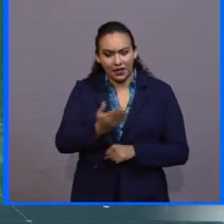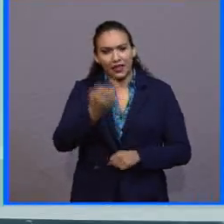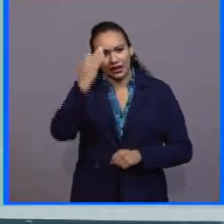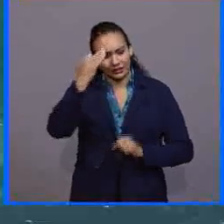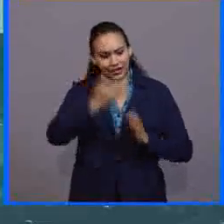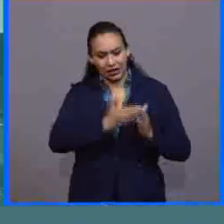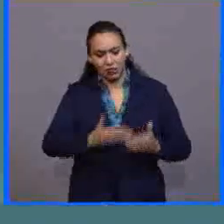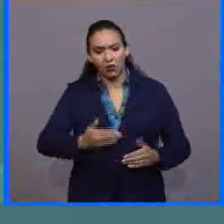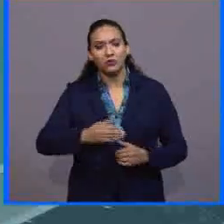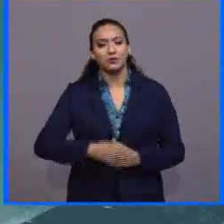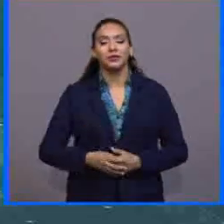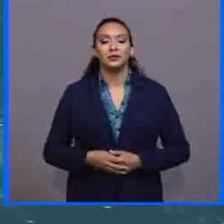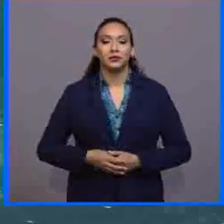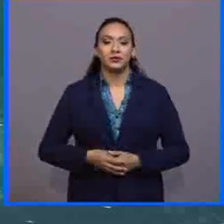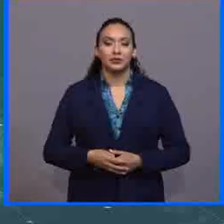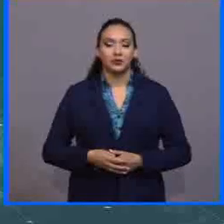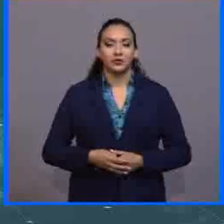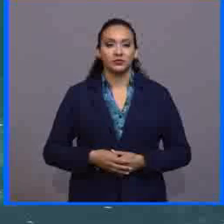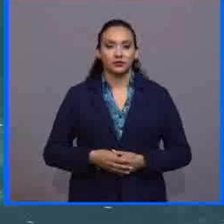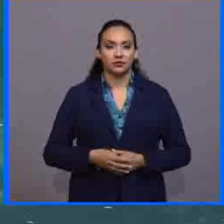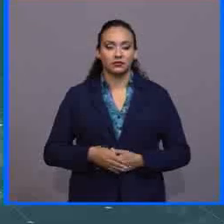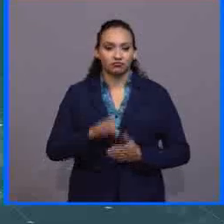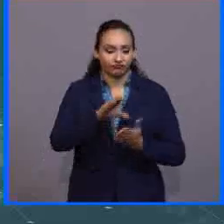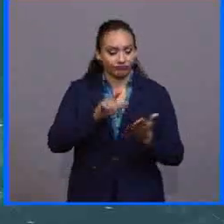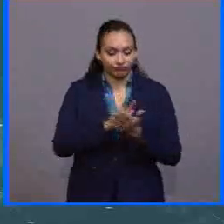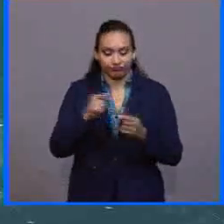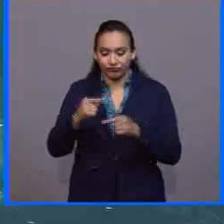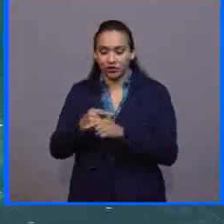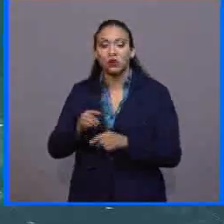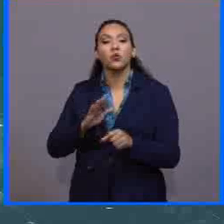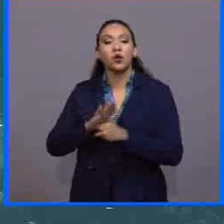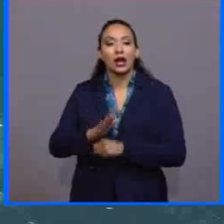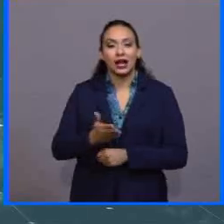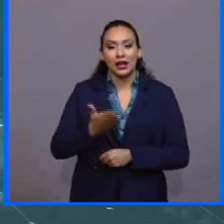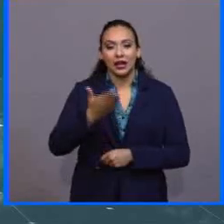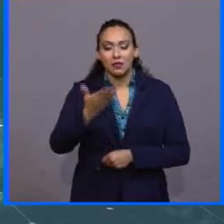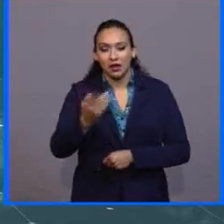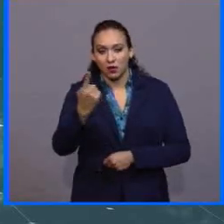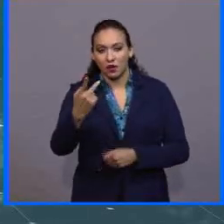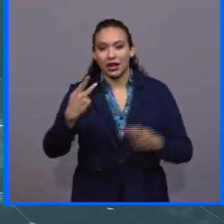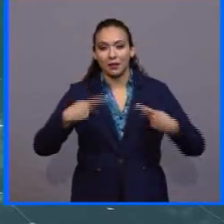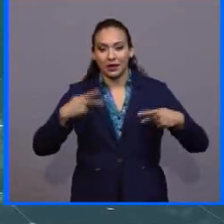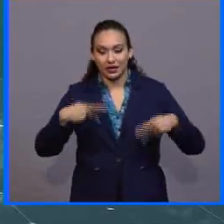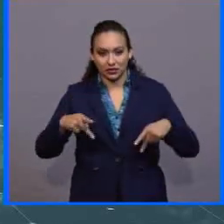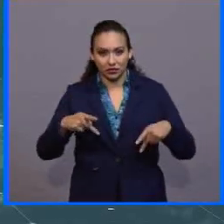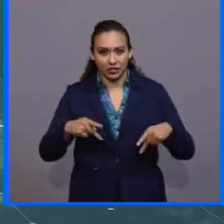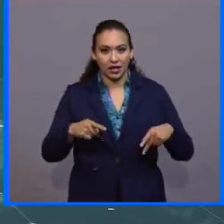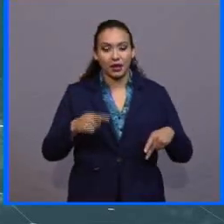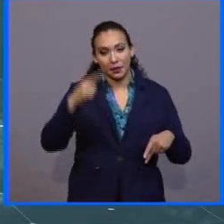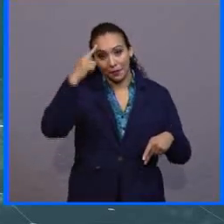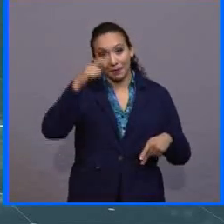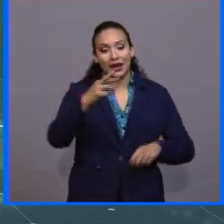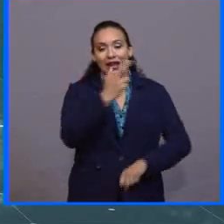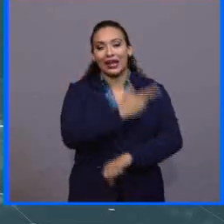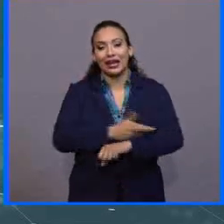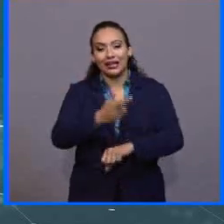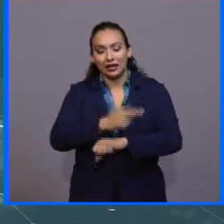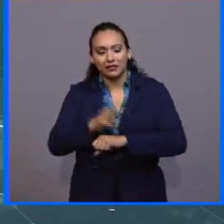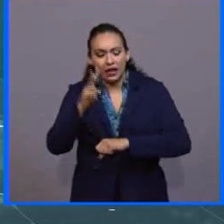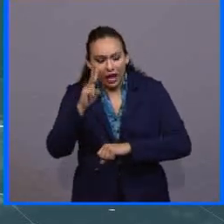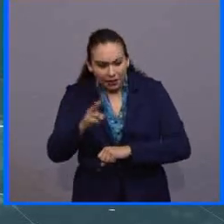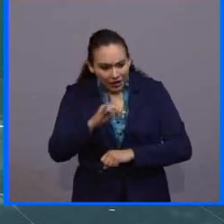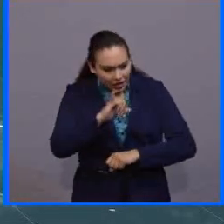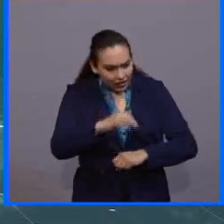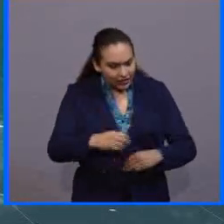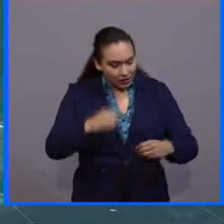prenatal. Es inconstitucional exigir el traslado físico de una persona para el trámite de fe de vida como